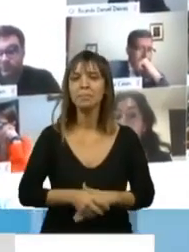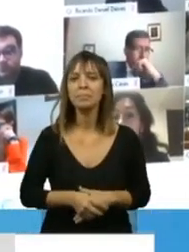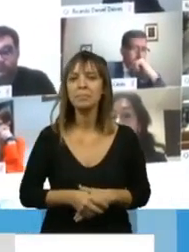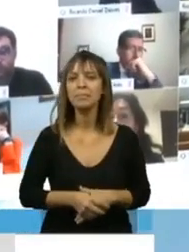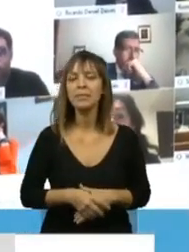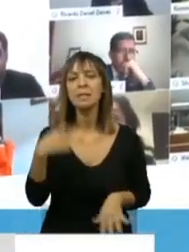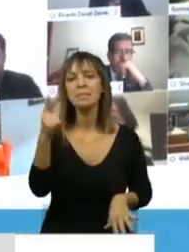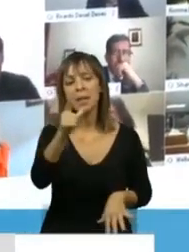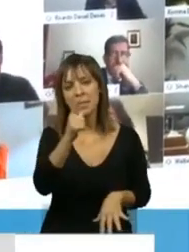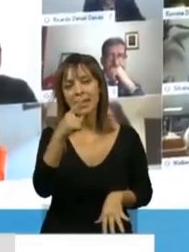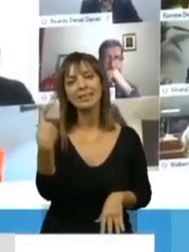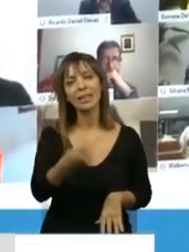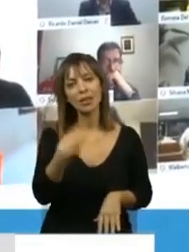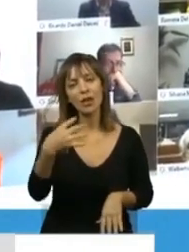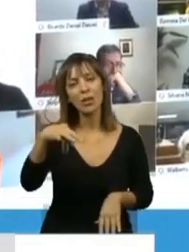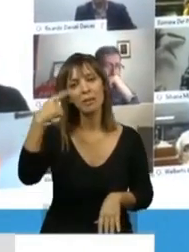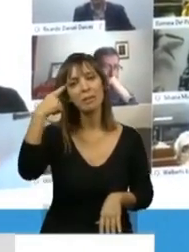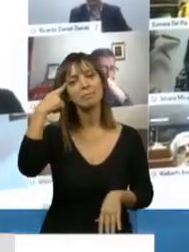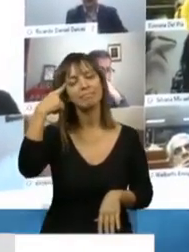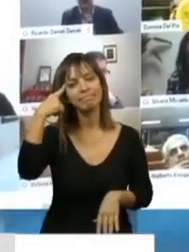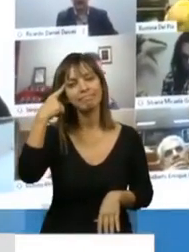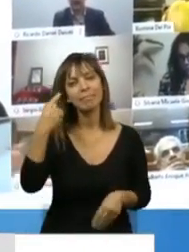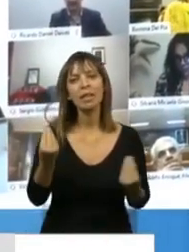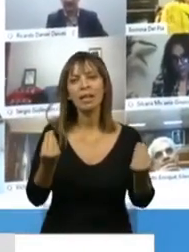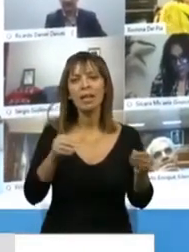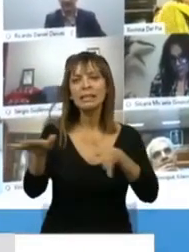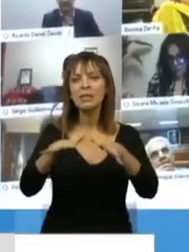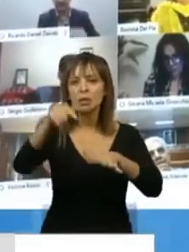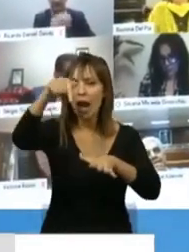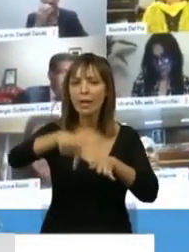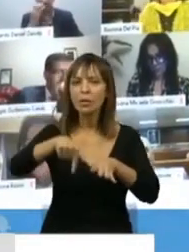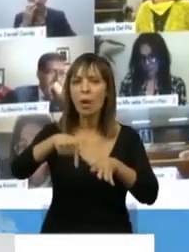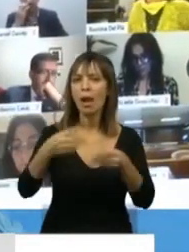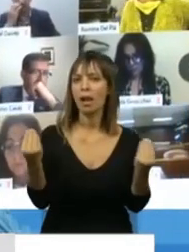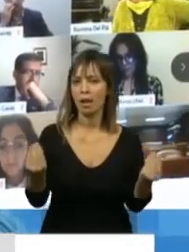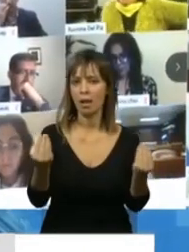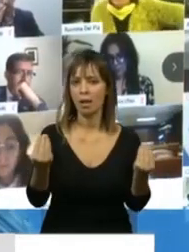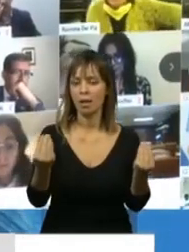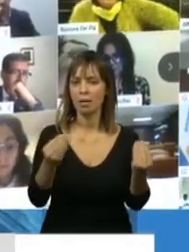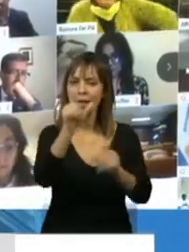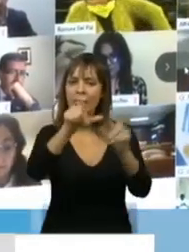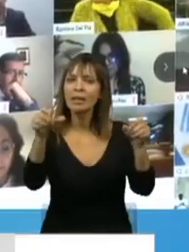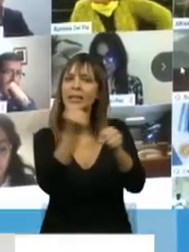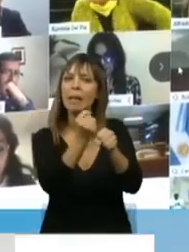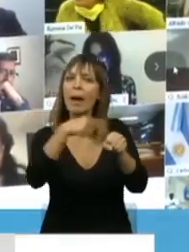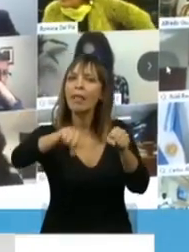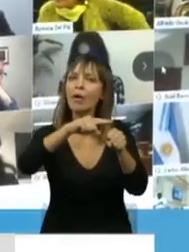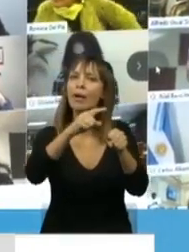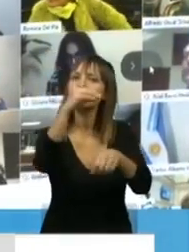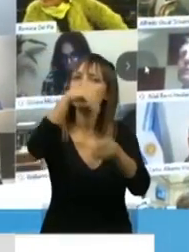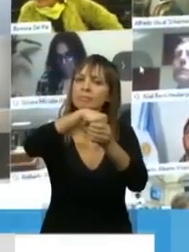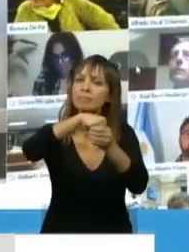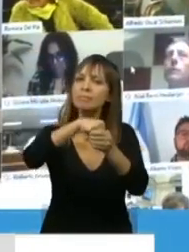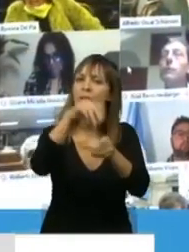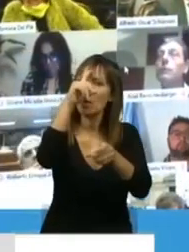que plantear claramente cuál es la situación que hoy se está viviendo por parte de las trabajadoras y los trabajadores de la salud. Porque